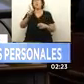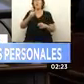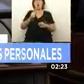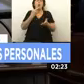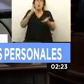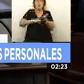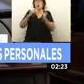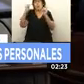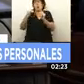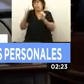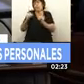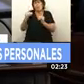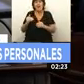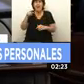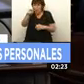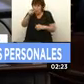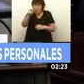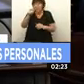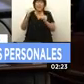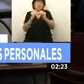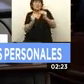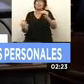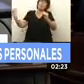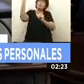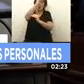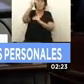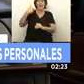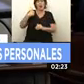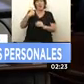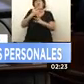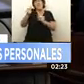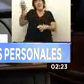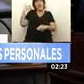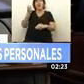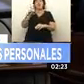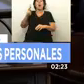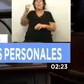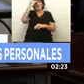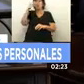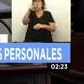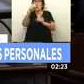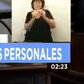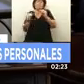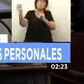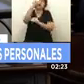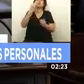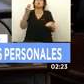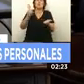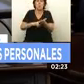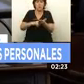una presión tributaria superior a la Que terminamos nosotros en el 2015 van a terminar con mayor presión